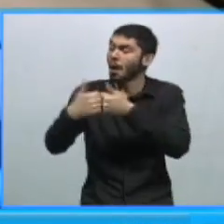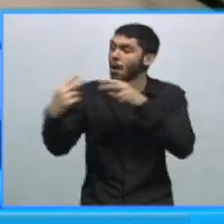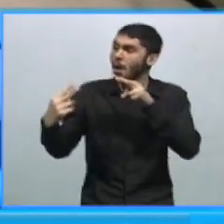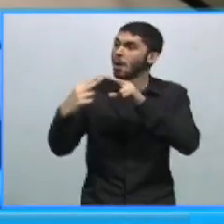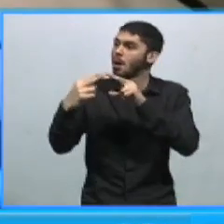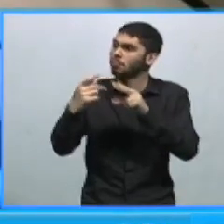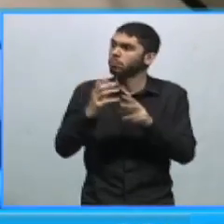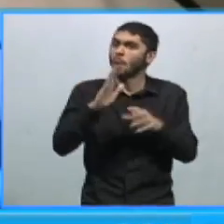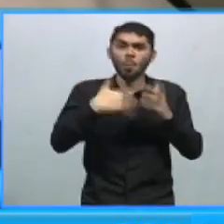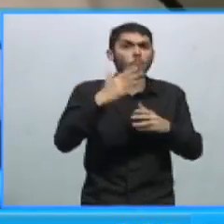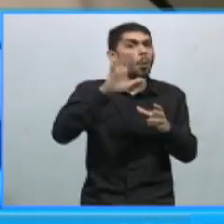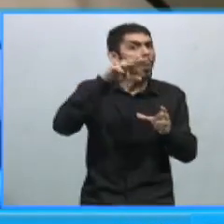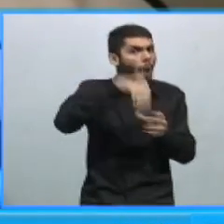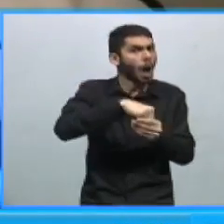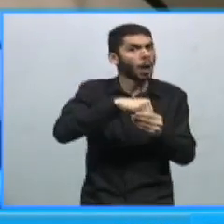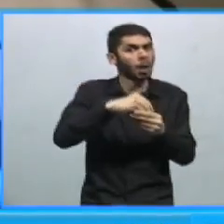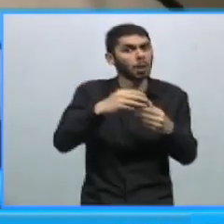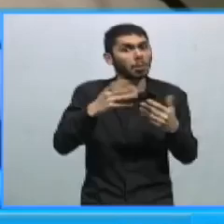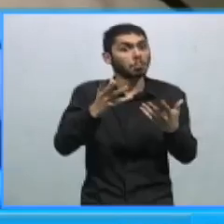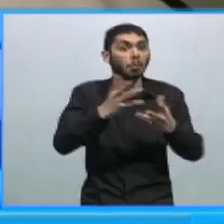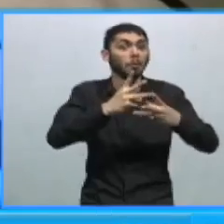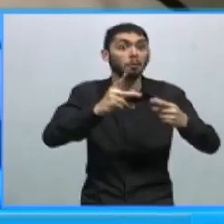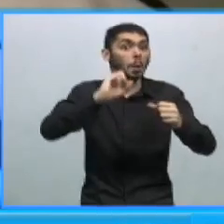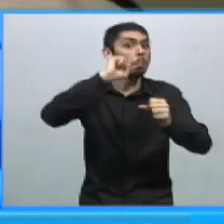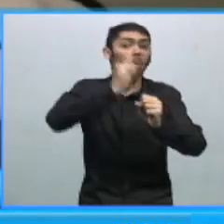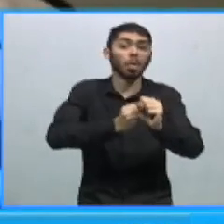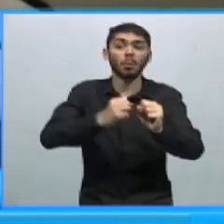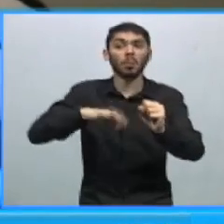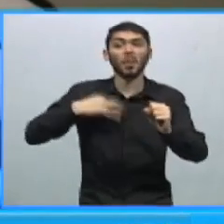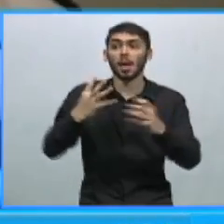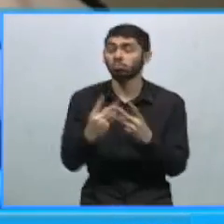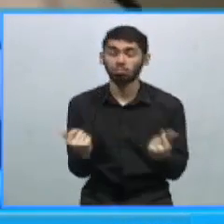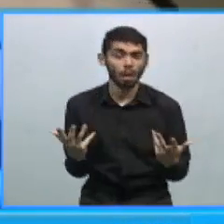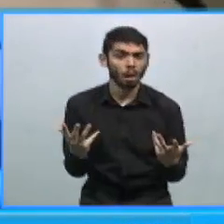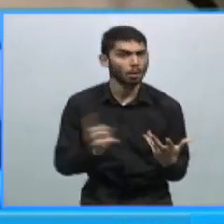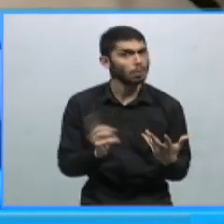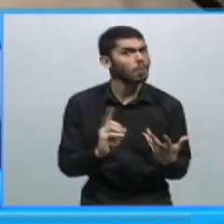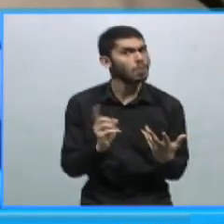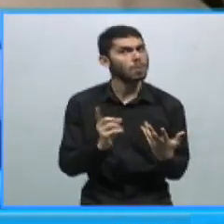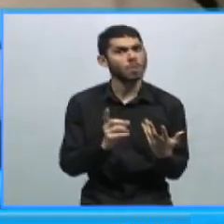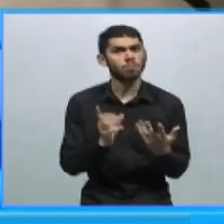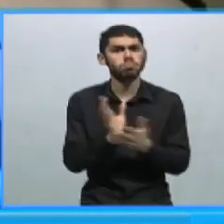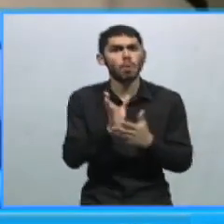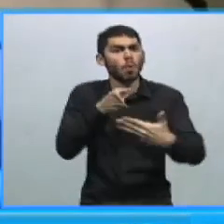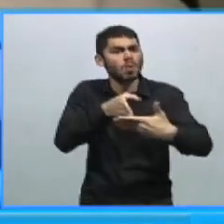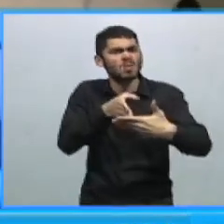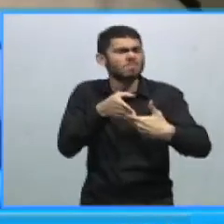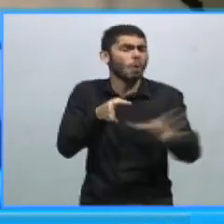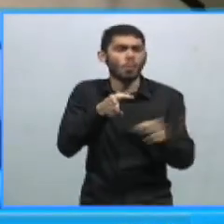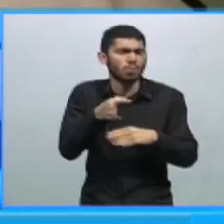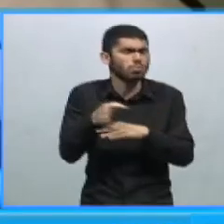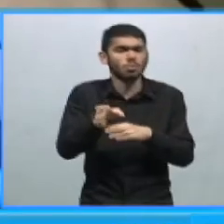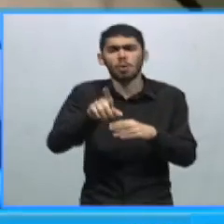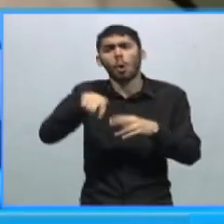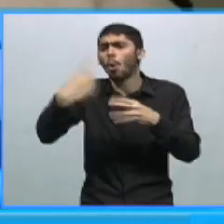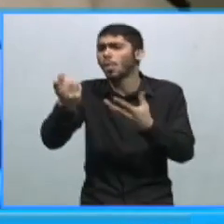vivió la experiencia pero cuando terminó el vasque no se acabó su vida y consiguió romper esa barrera Y progresar en otro ruro